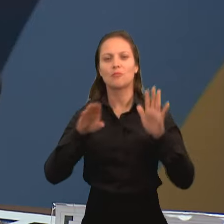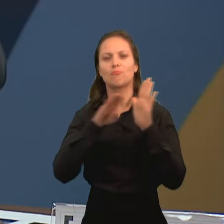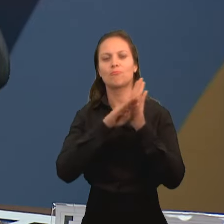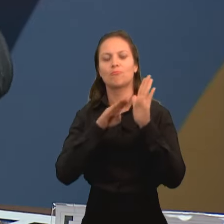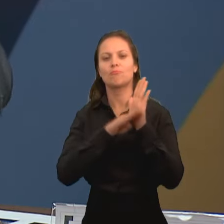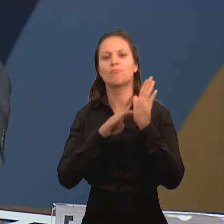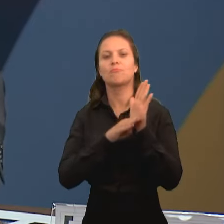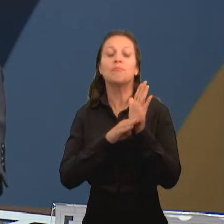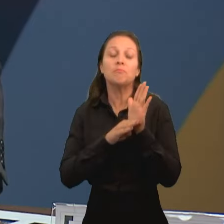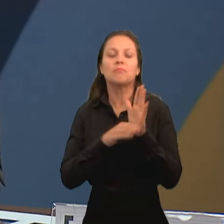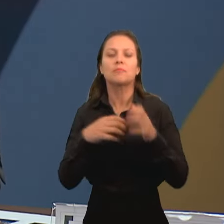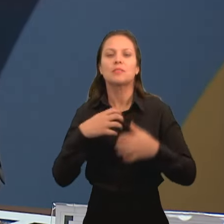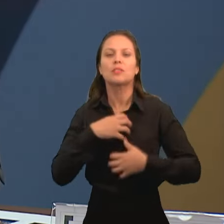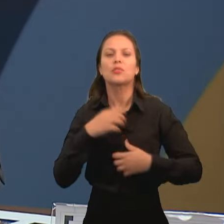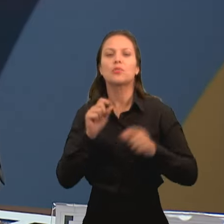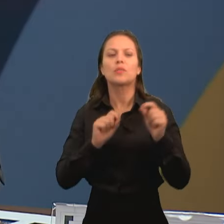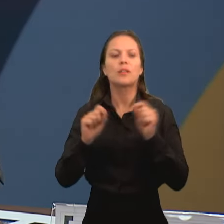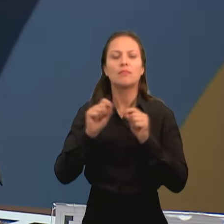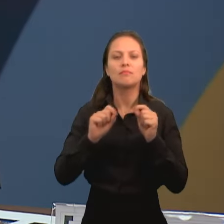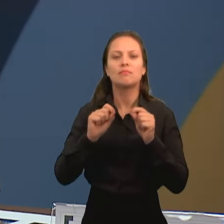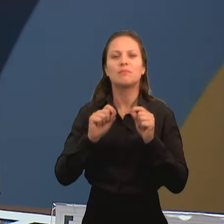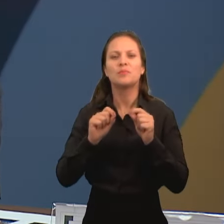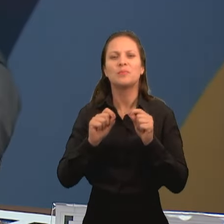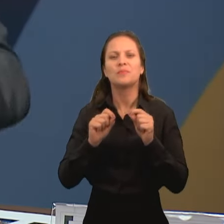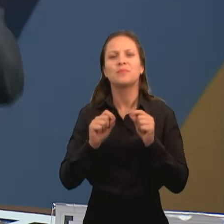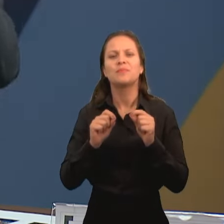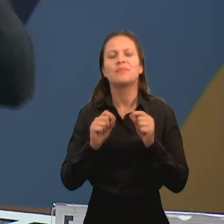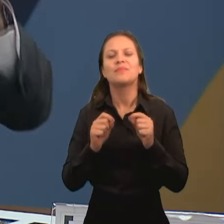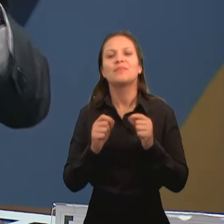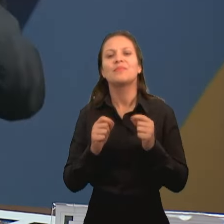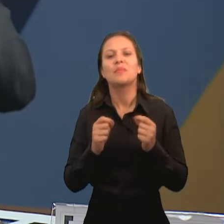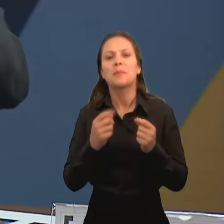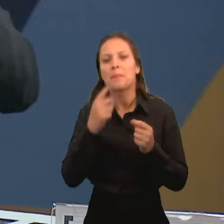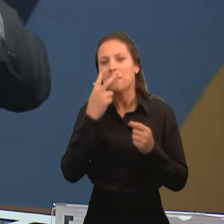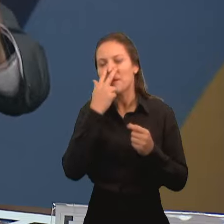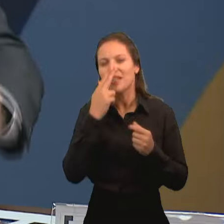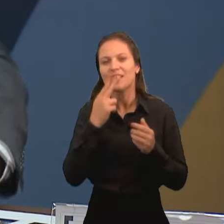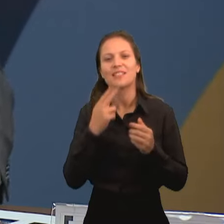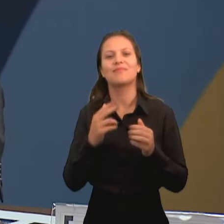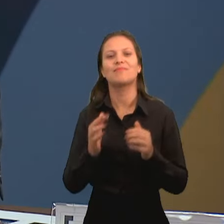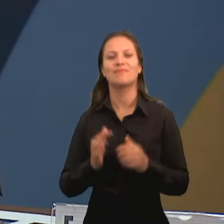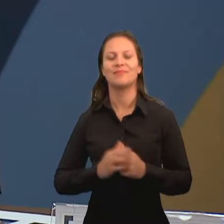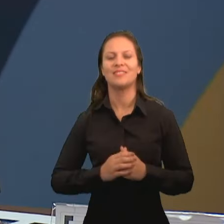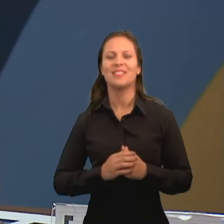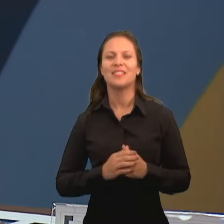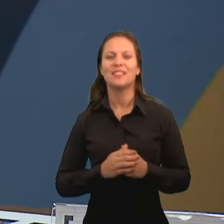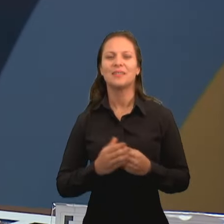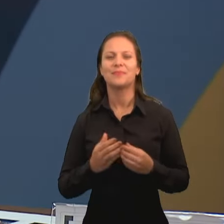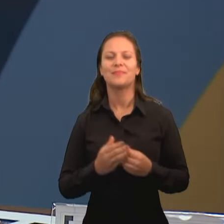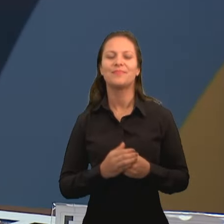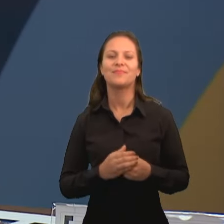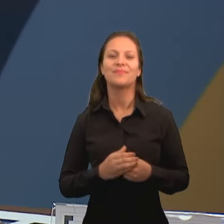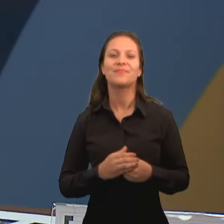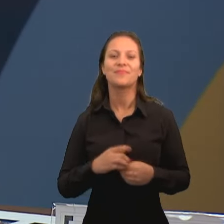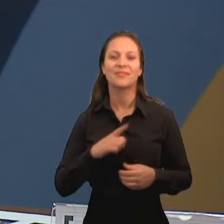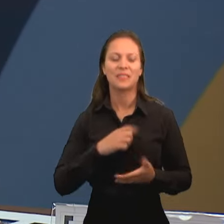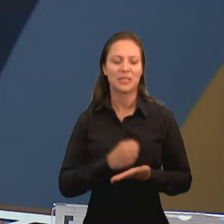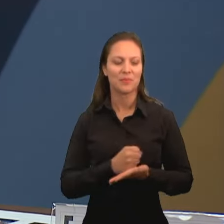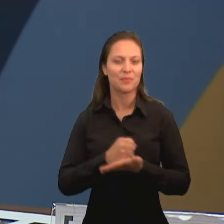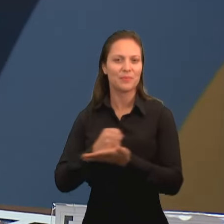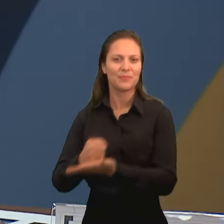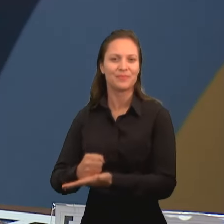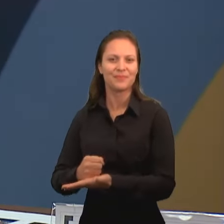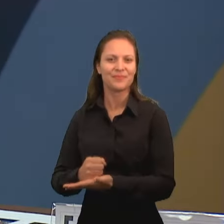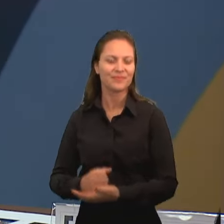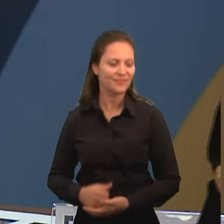datos disponibles. Tenemos la sensación, buscando en este área, lo que Arquímedes hablaba, que de